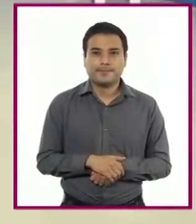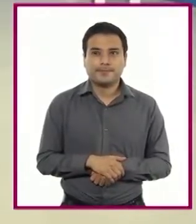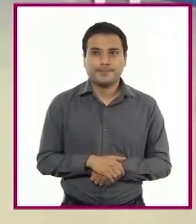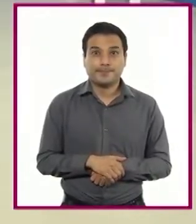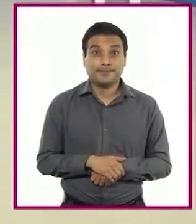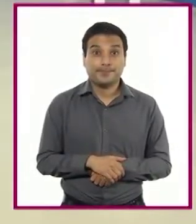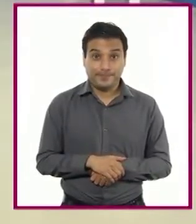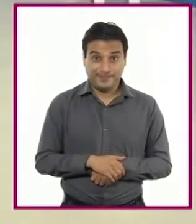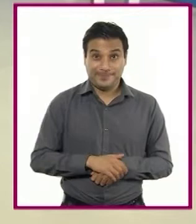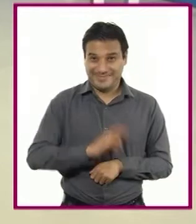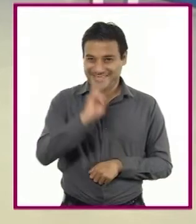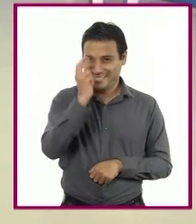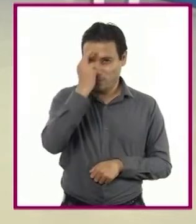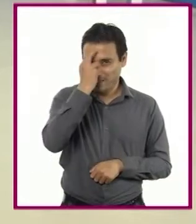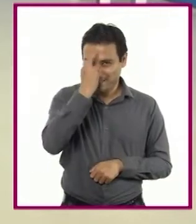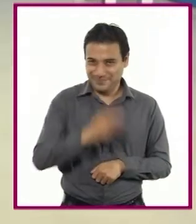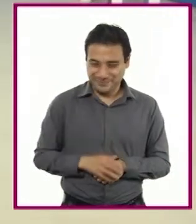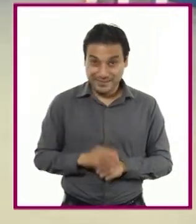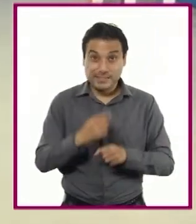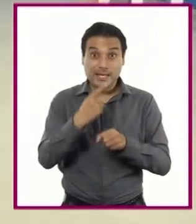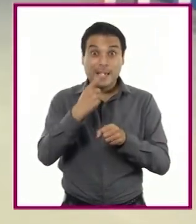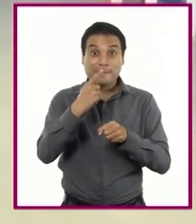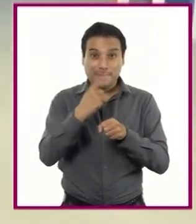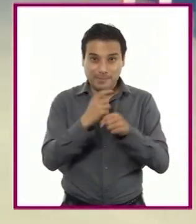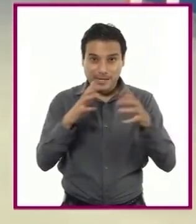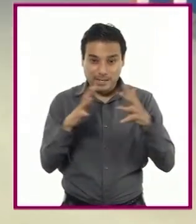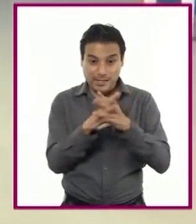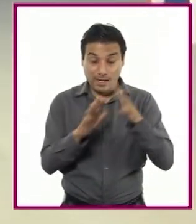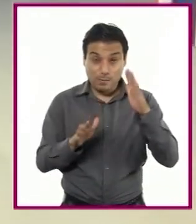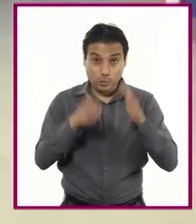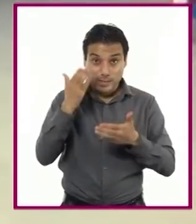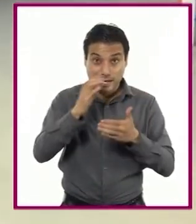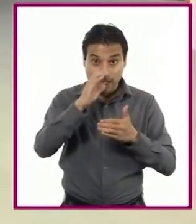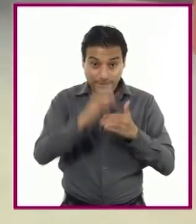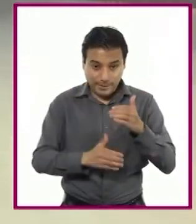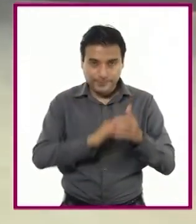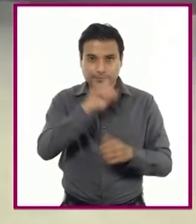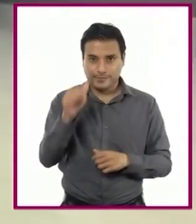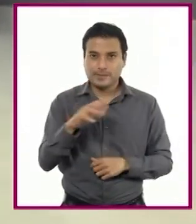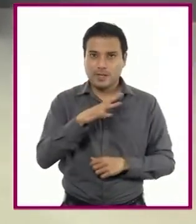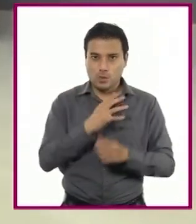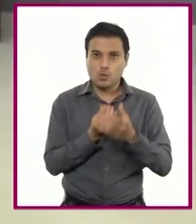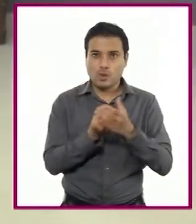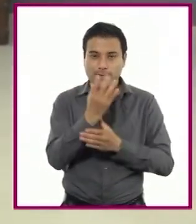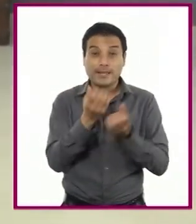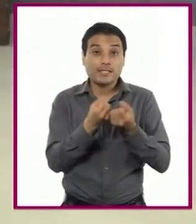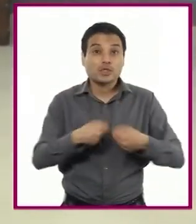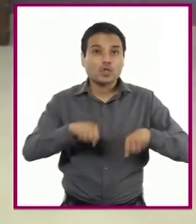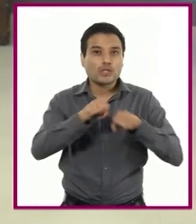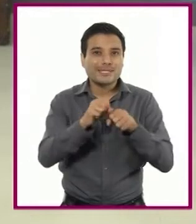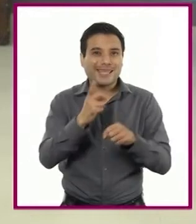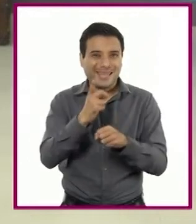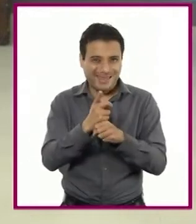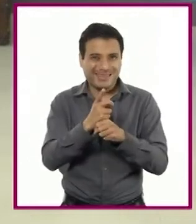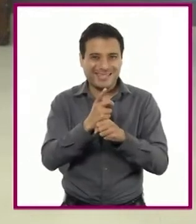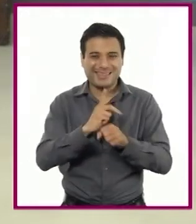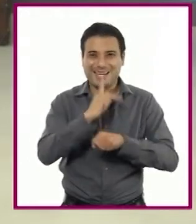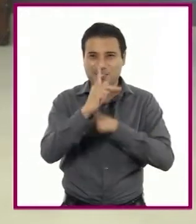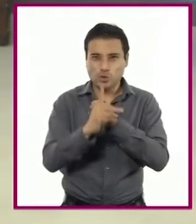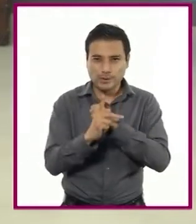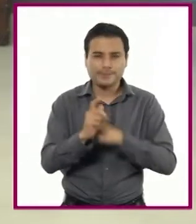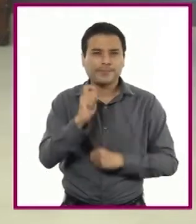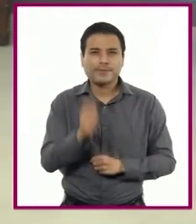Como recordarán, después de la Primera Guerra Mundial surgió la Sociedad de Naciones, un organismo